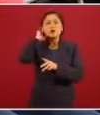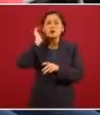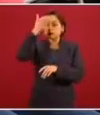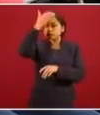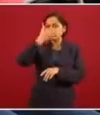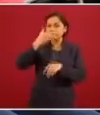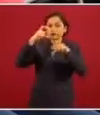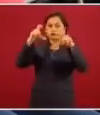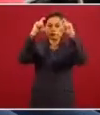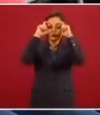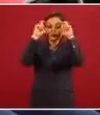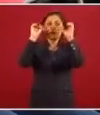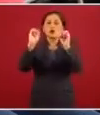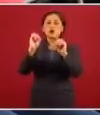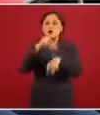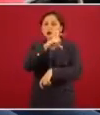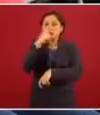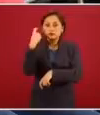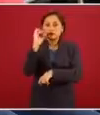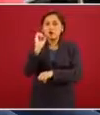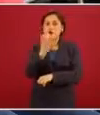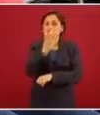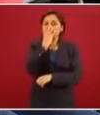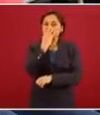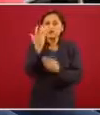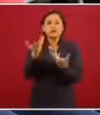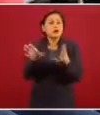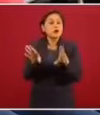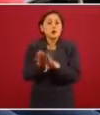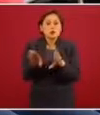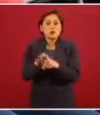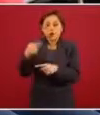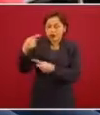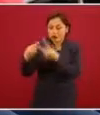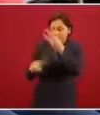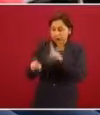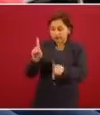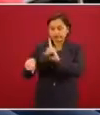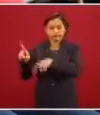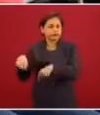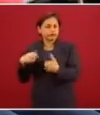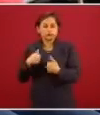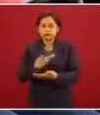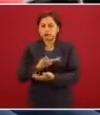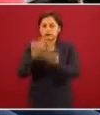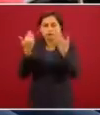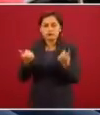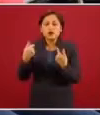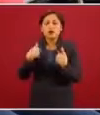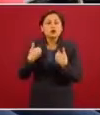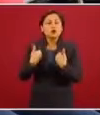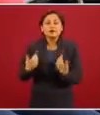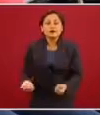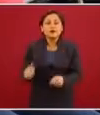son gogles, o son mascarillas, o son caretas. No hay una homogeneidad y entonces hay una disparidad, pues más bien, y por lo tanto hay